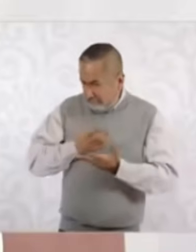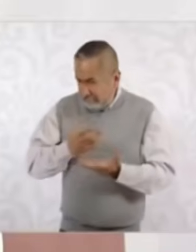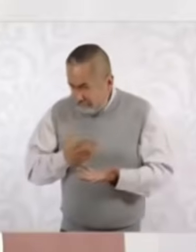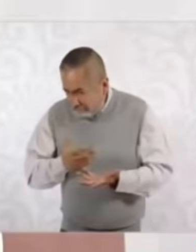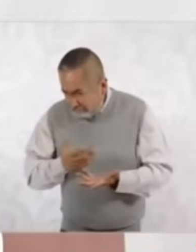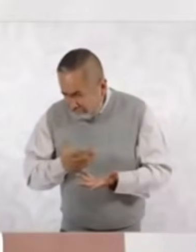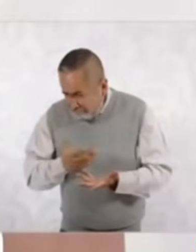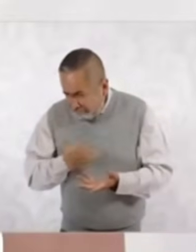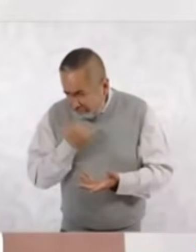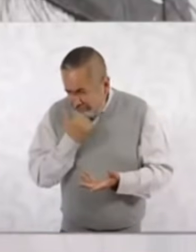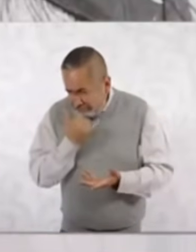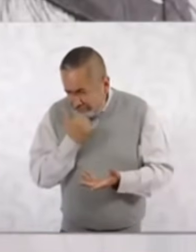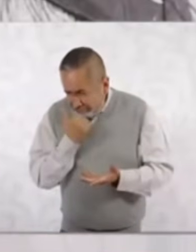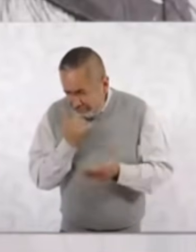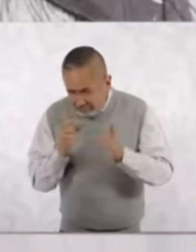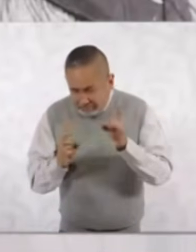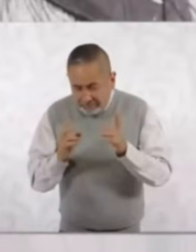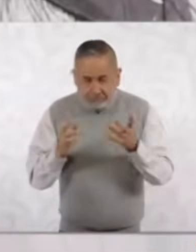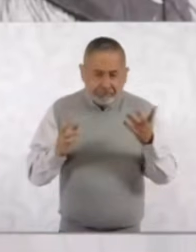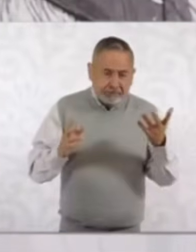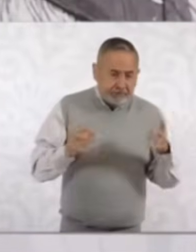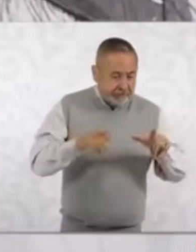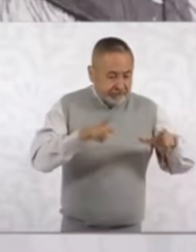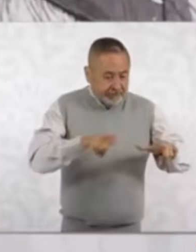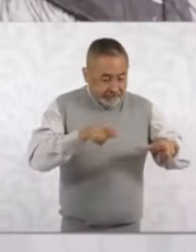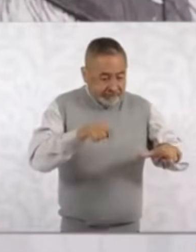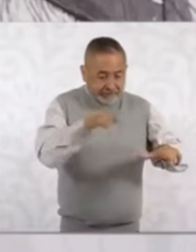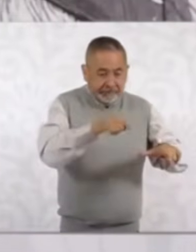son entidades internacionales